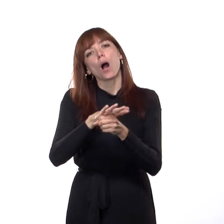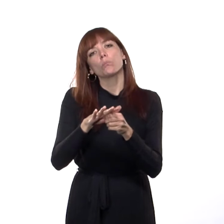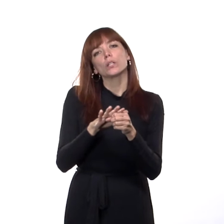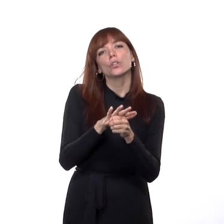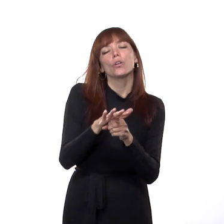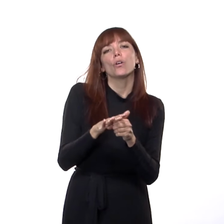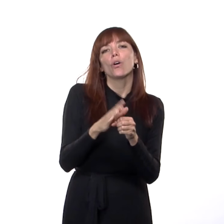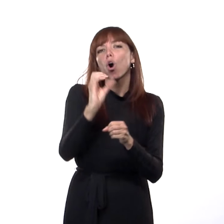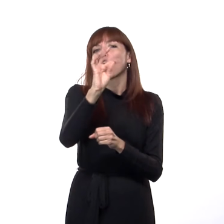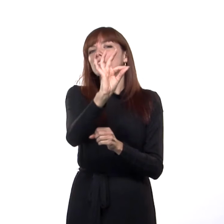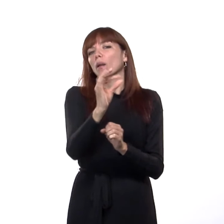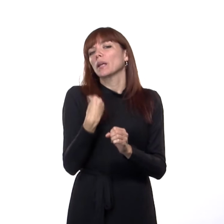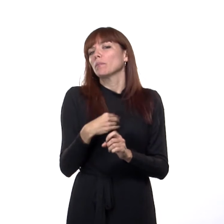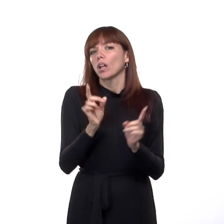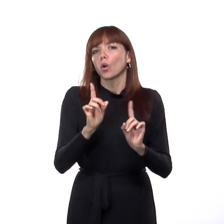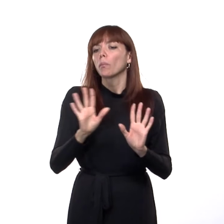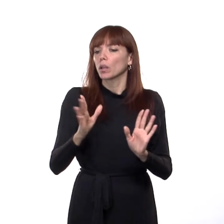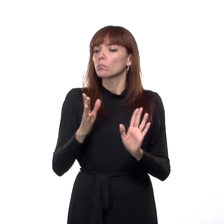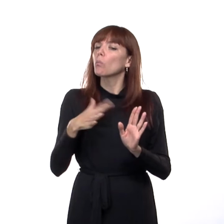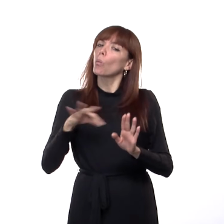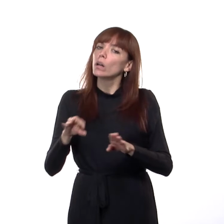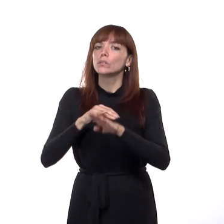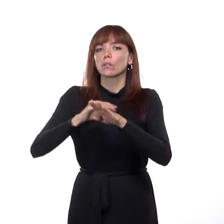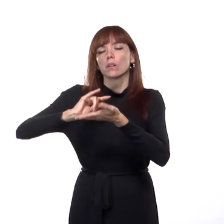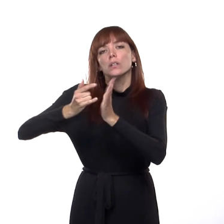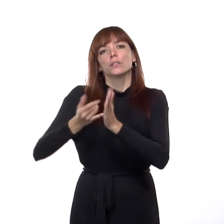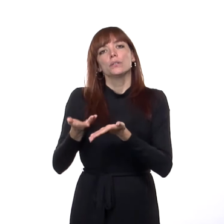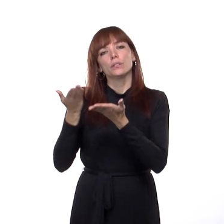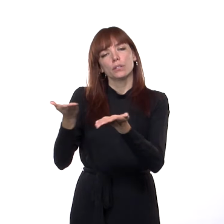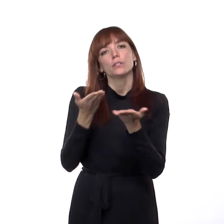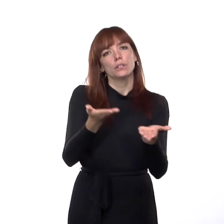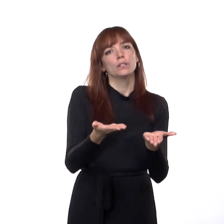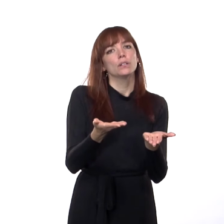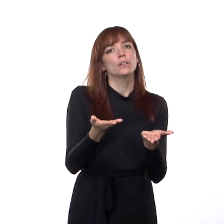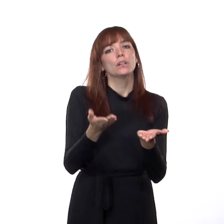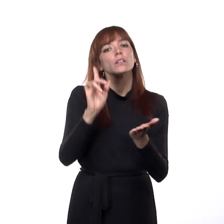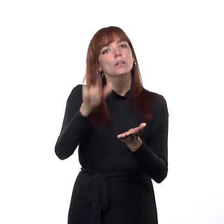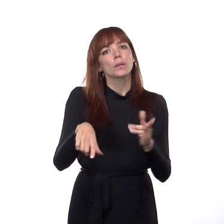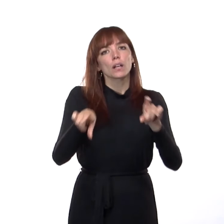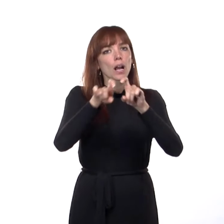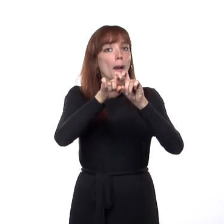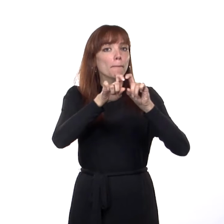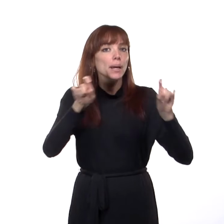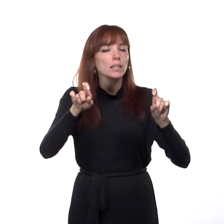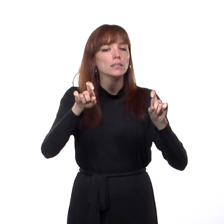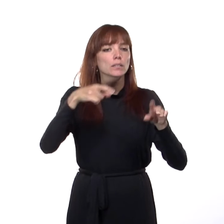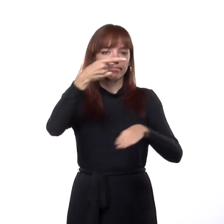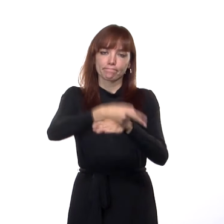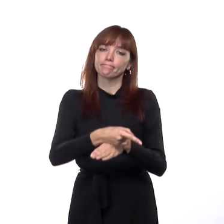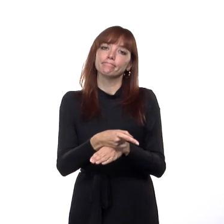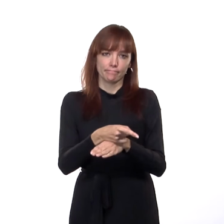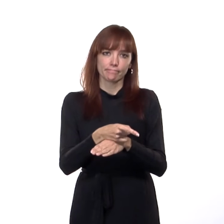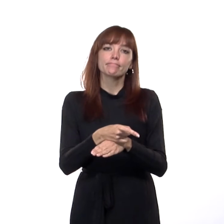de hotel pero que pueden dar esas soluciones técnicas y las empresas están obligadas en